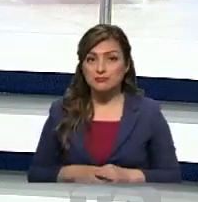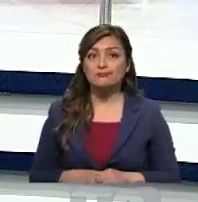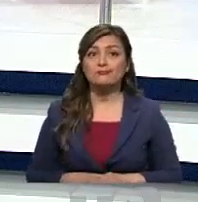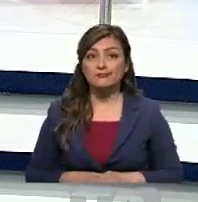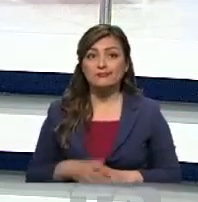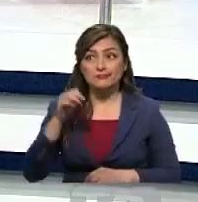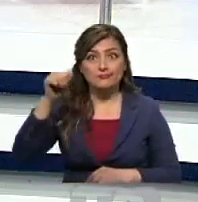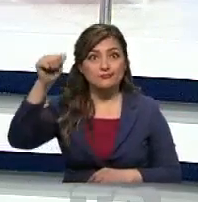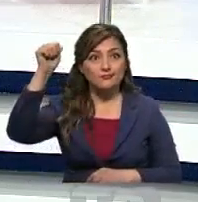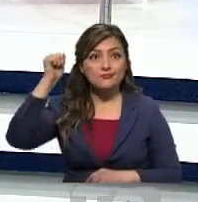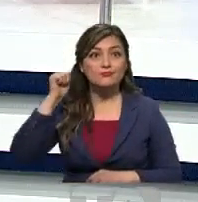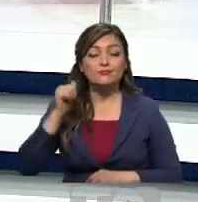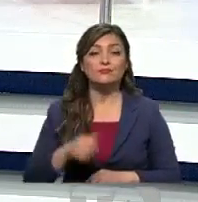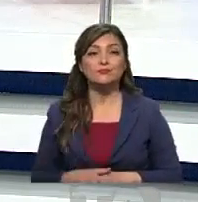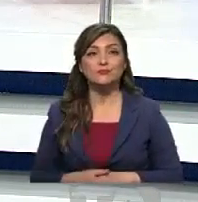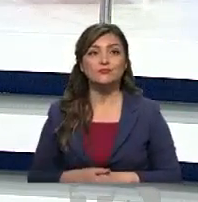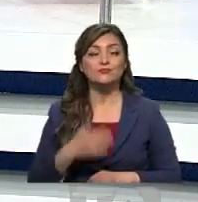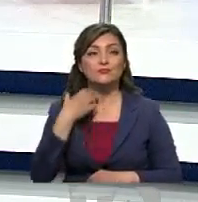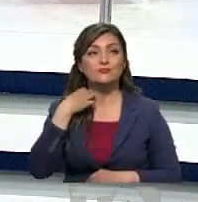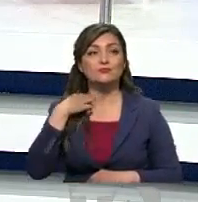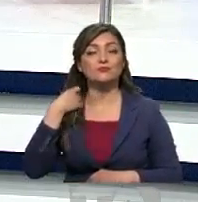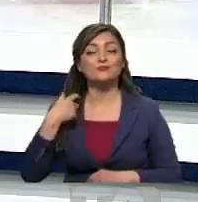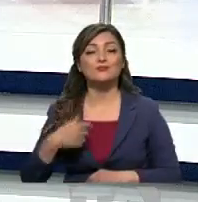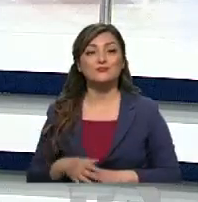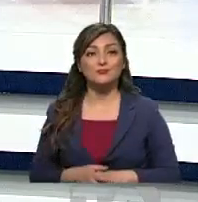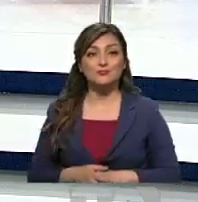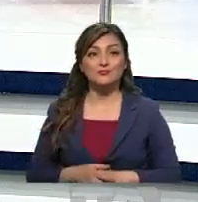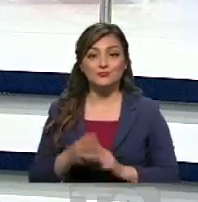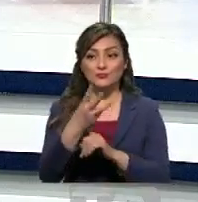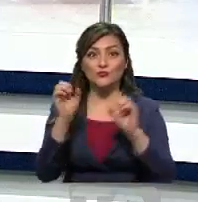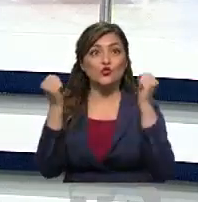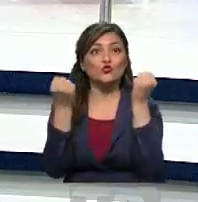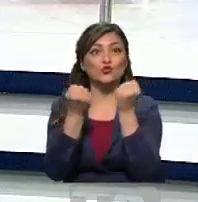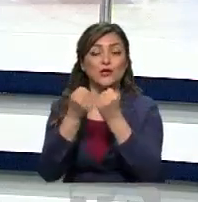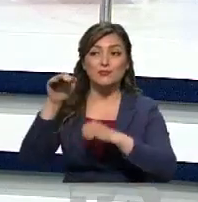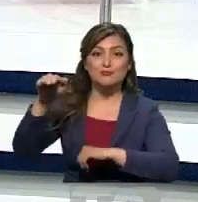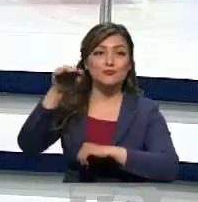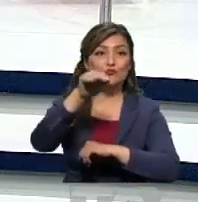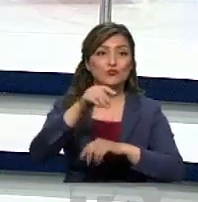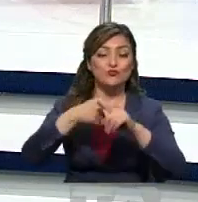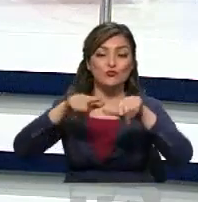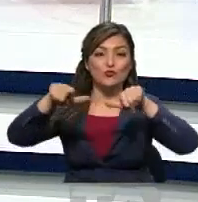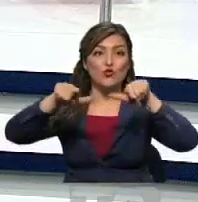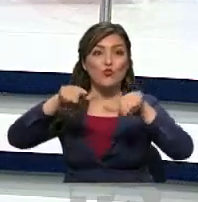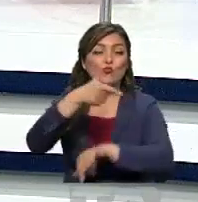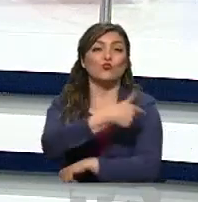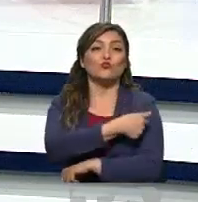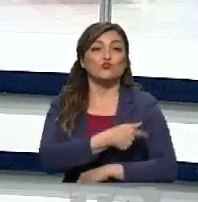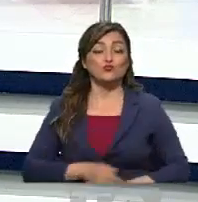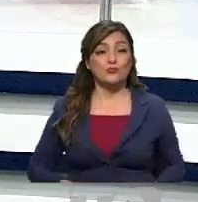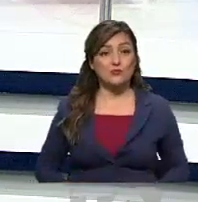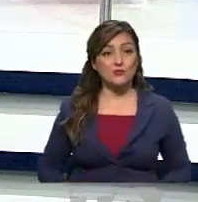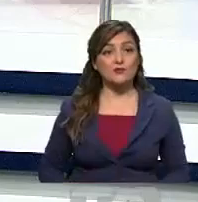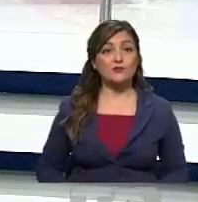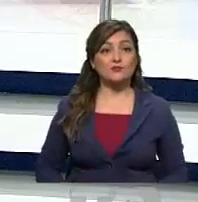vacunación. Ayer incluso estaban haciendo el llamado a través de redes sociales para que vayan a algunos puntos a vacunarse